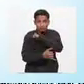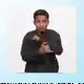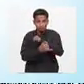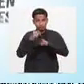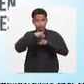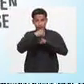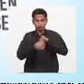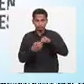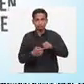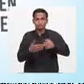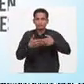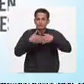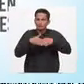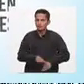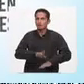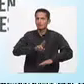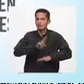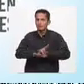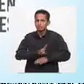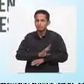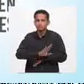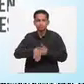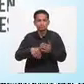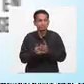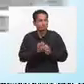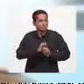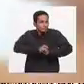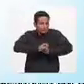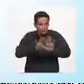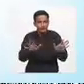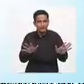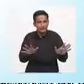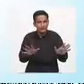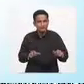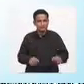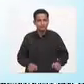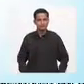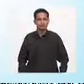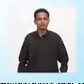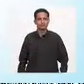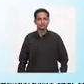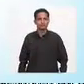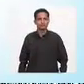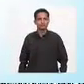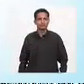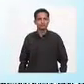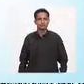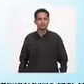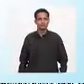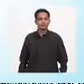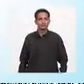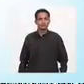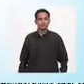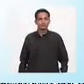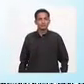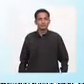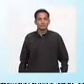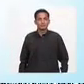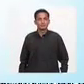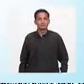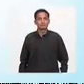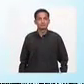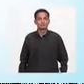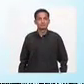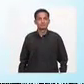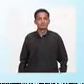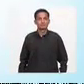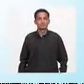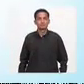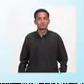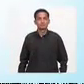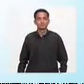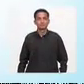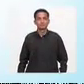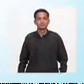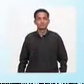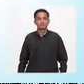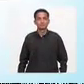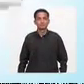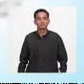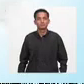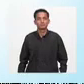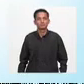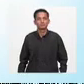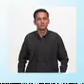del mundo lo han utilizado con total transparencia San du pil